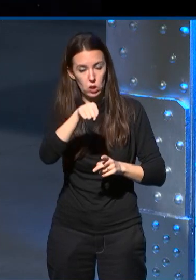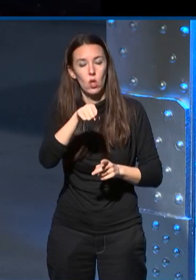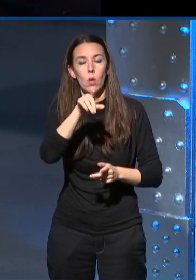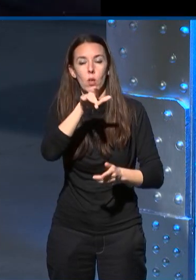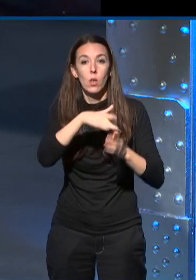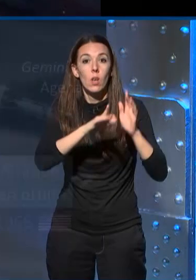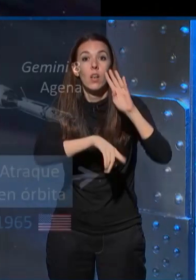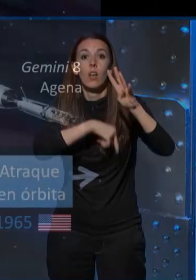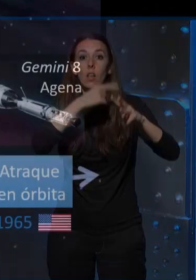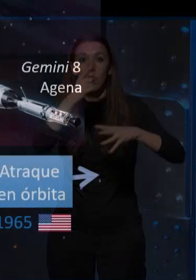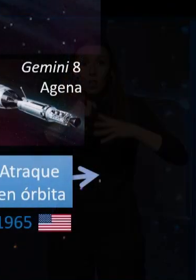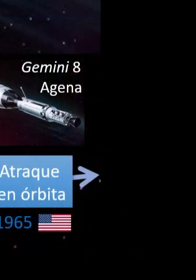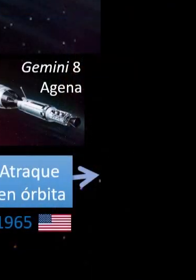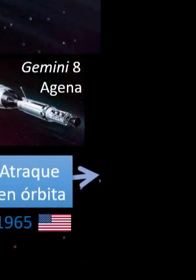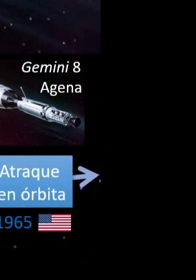era